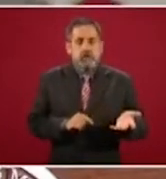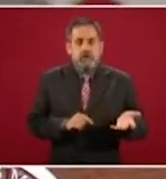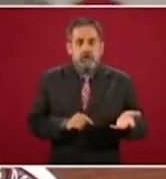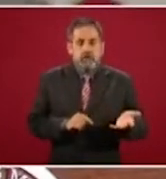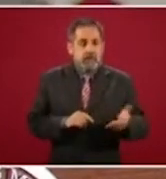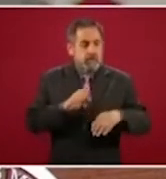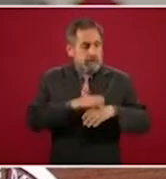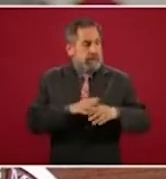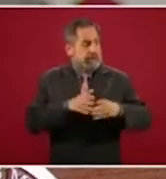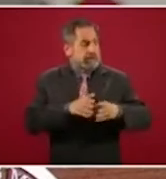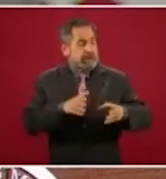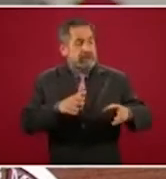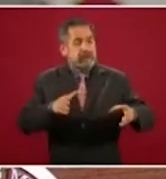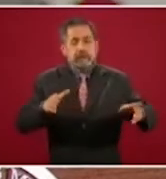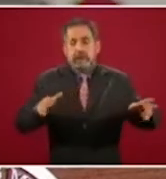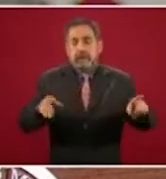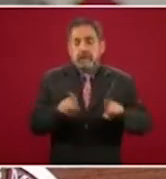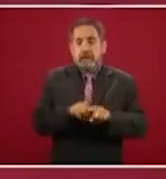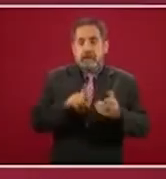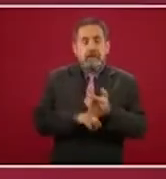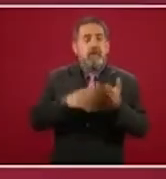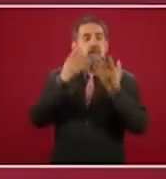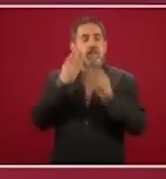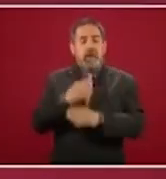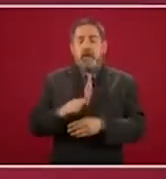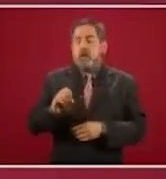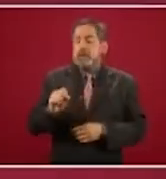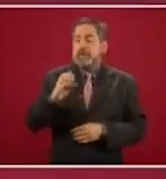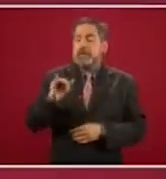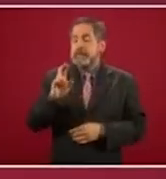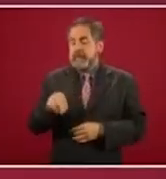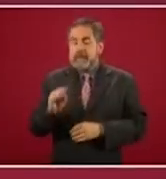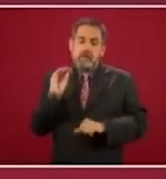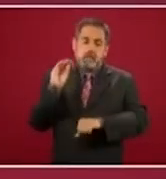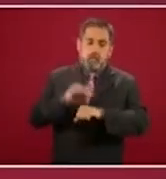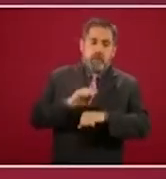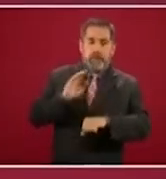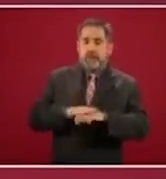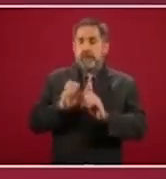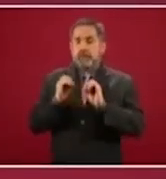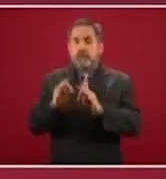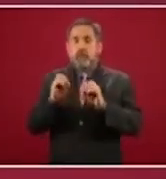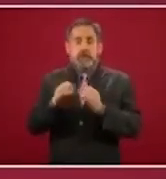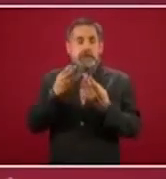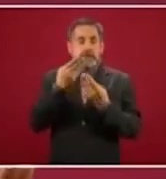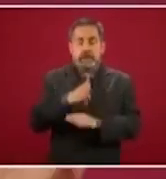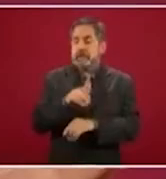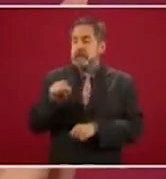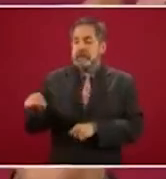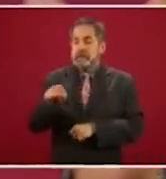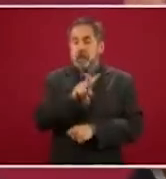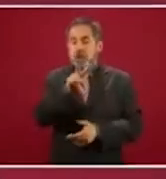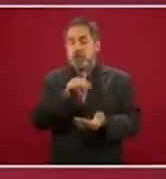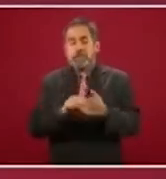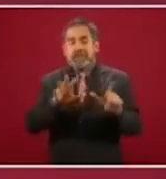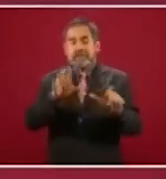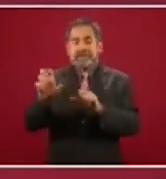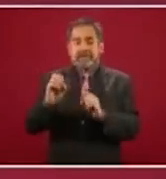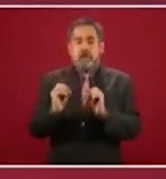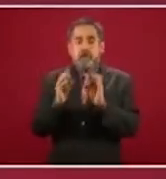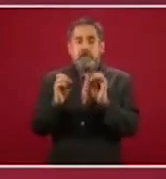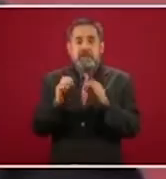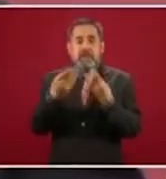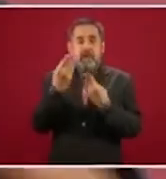ampliando el banco de bienestar las 2700 sucursales del banco del